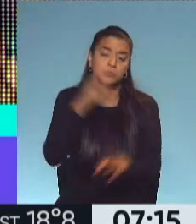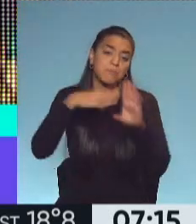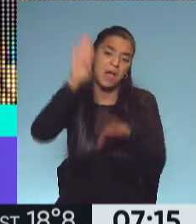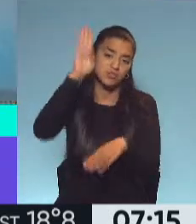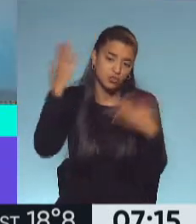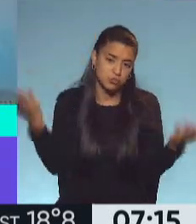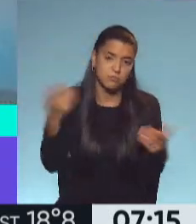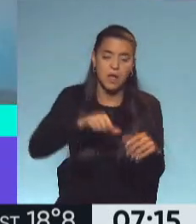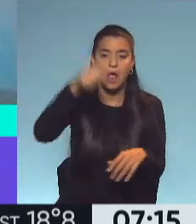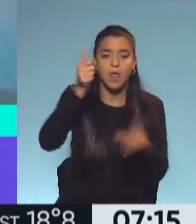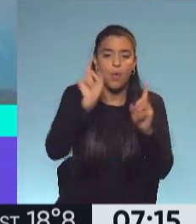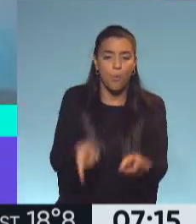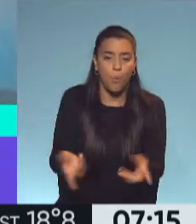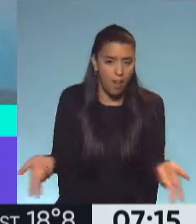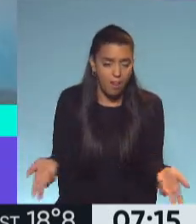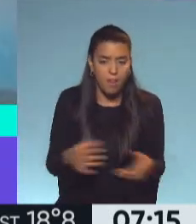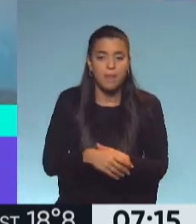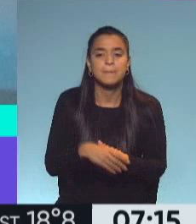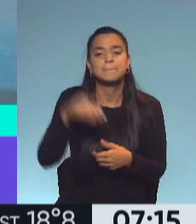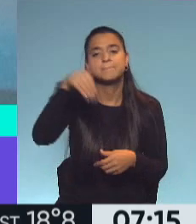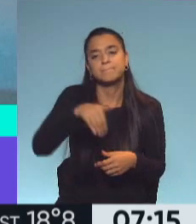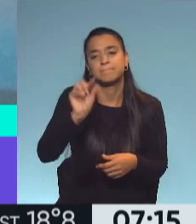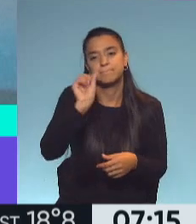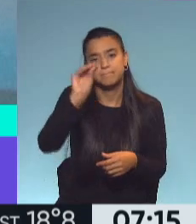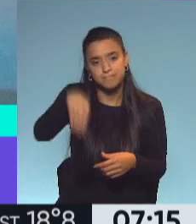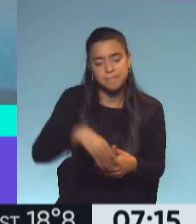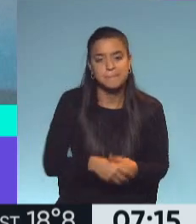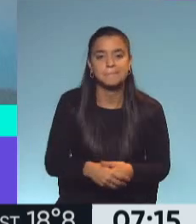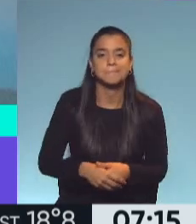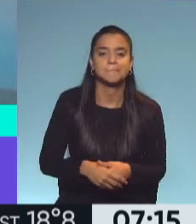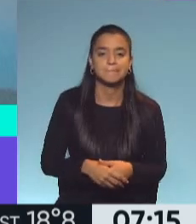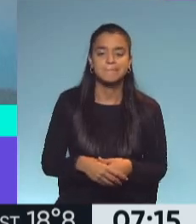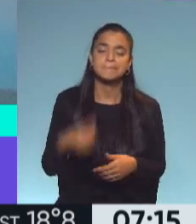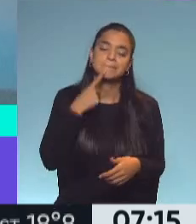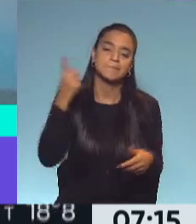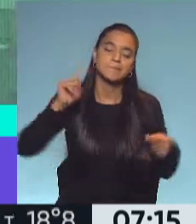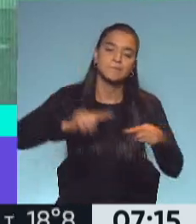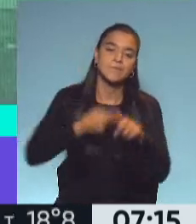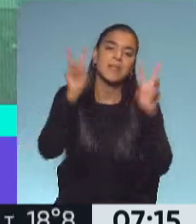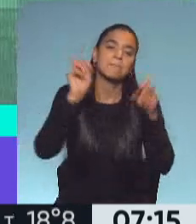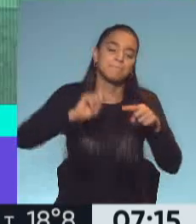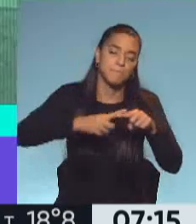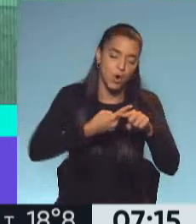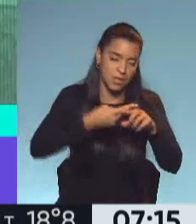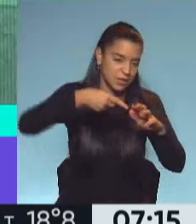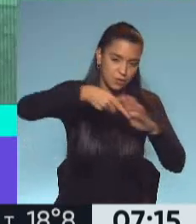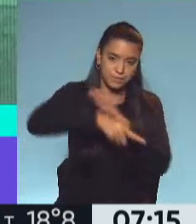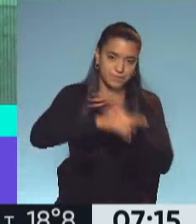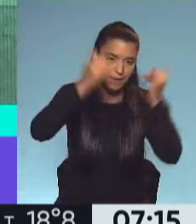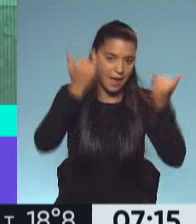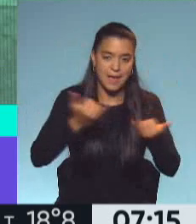mayoría. Y hubieran ganado igual. Probablemente hubieran tardado un poco más. El fondo, más allá del fondo político que tiene todo esto, inevitablemente,